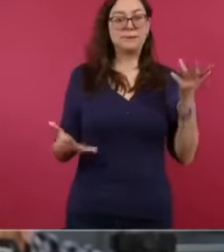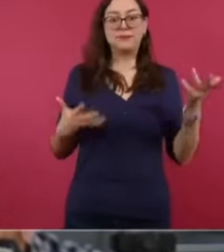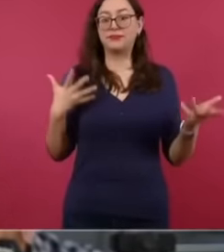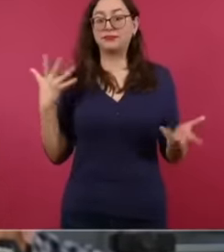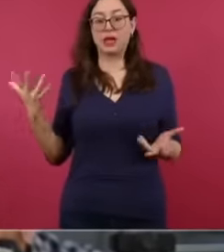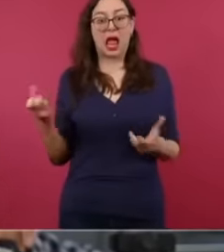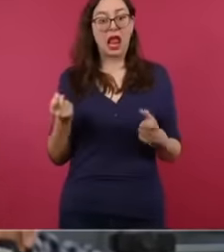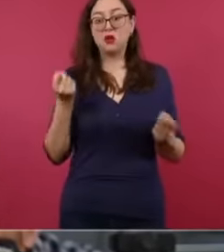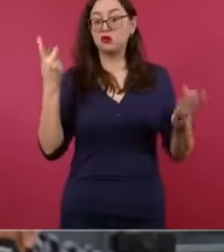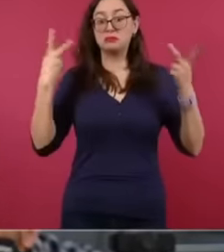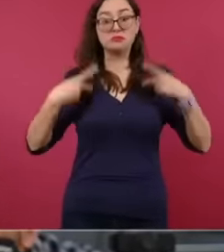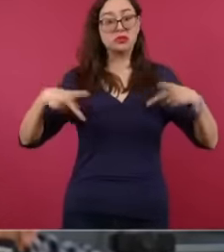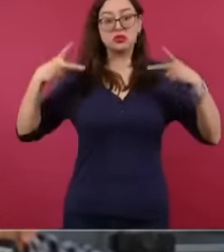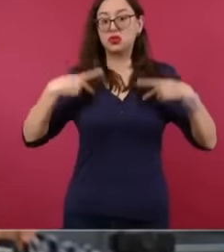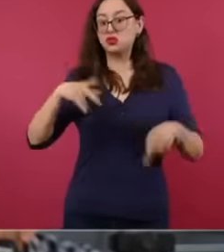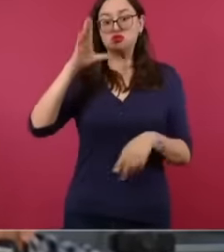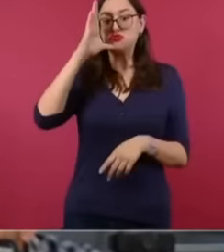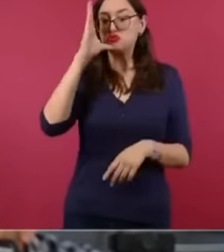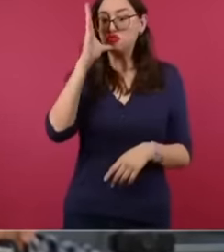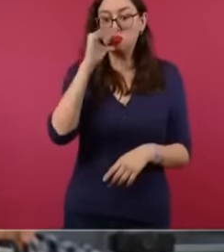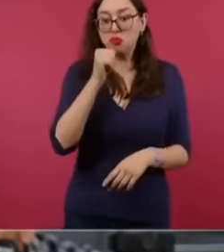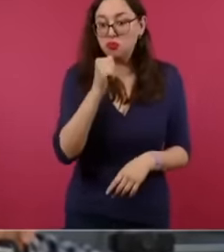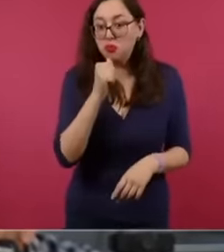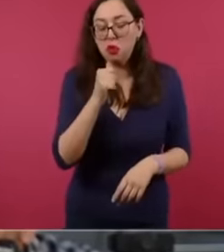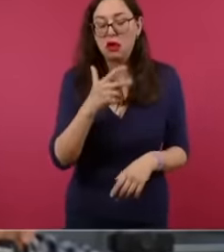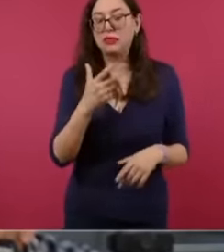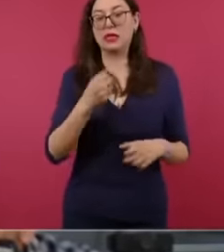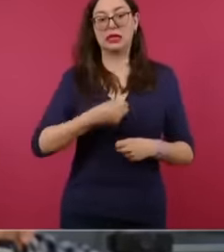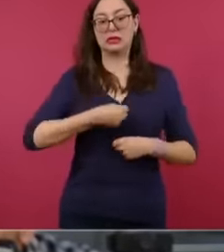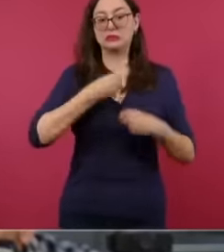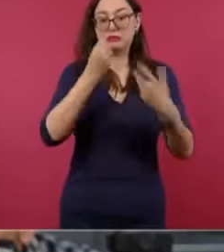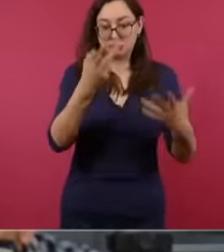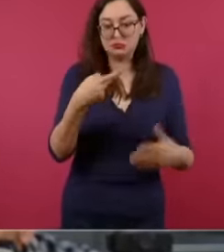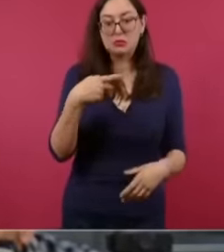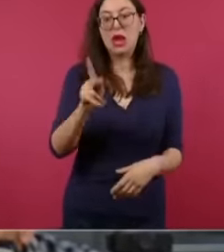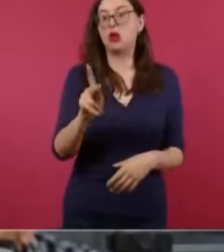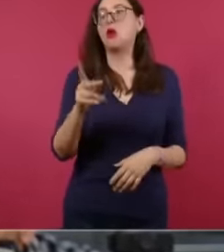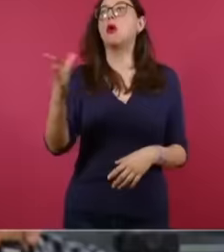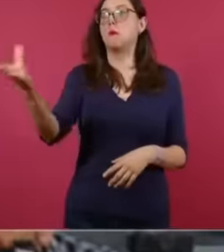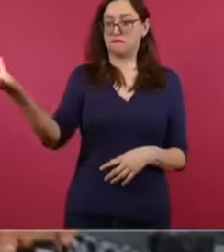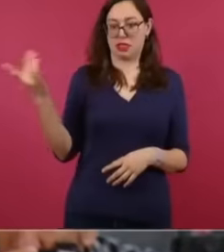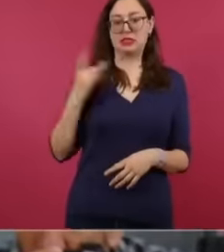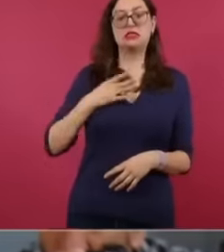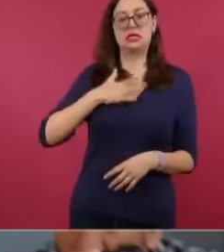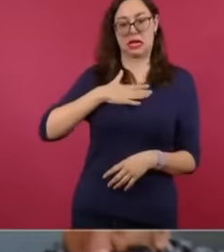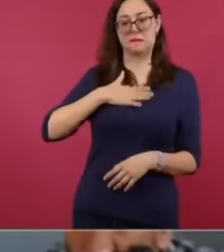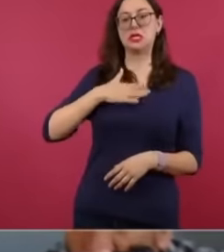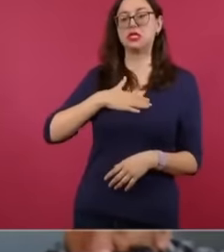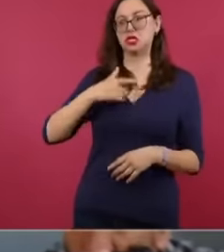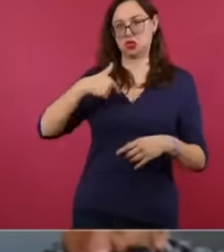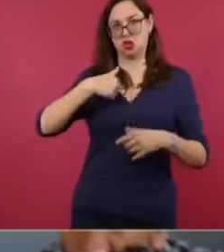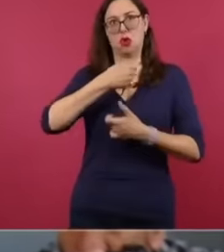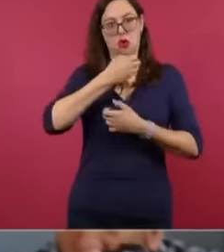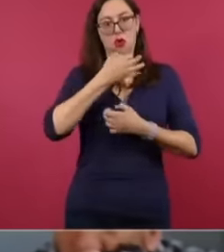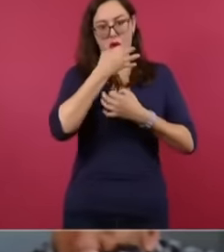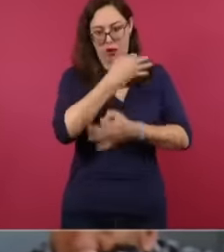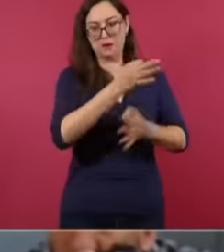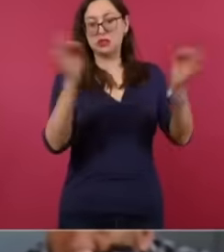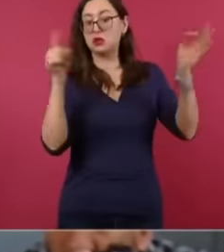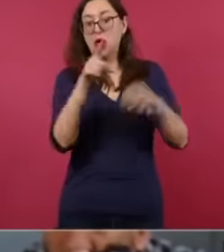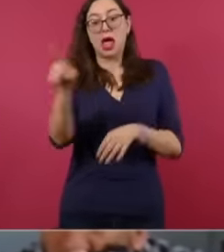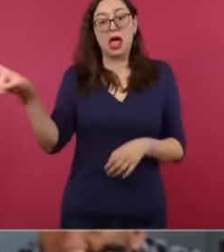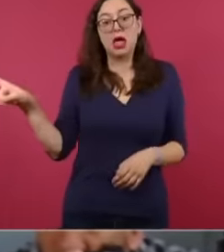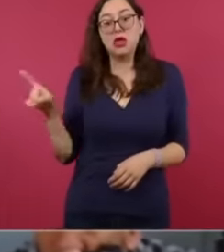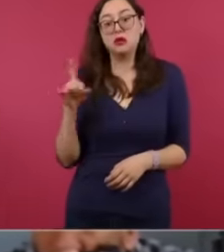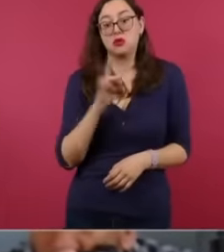no tienen ni valor para hacerlo, pero sí para mandarme mensajes y decirme, mira esto. No tienen valor para levantar la voz